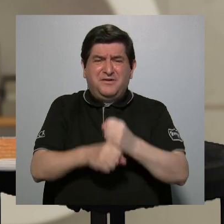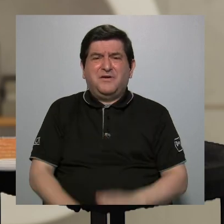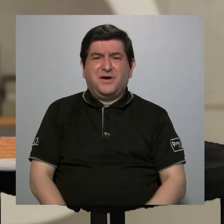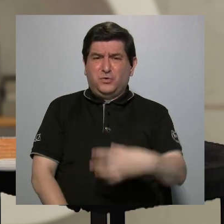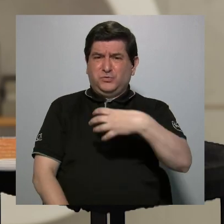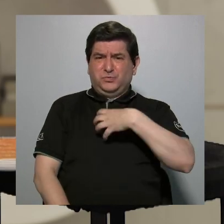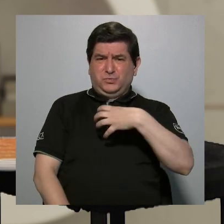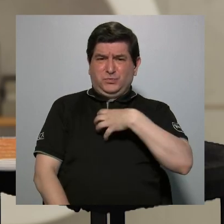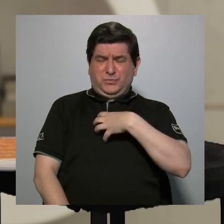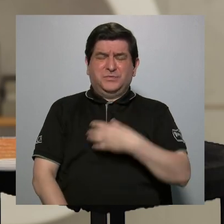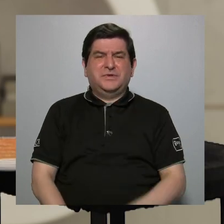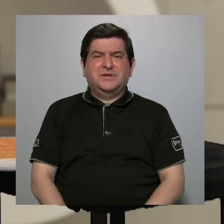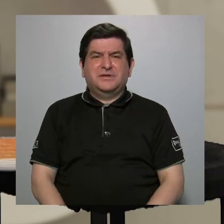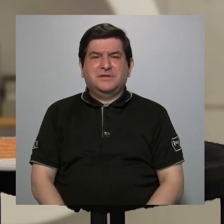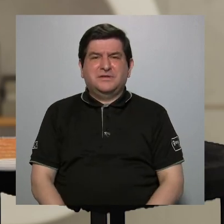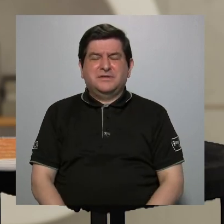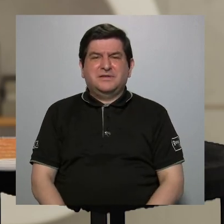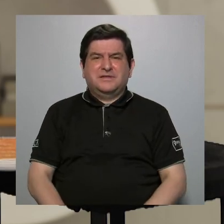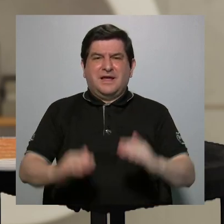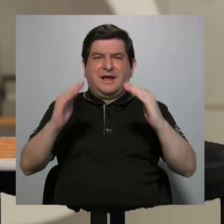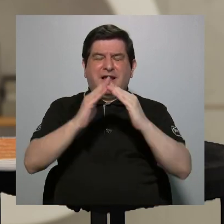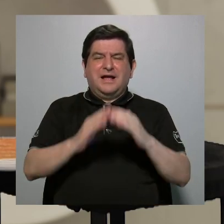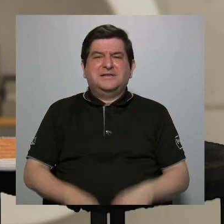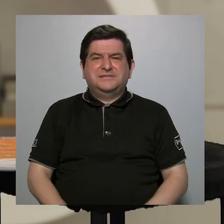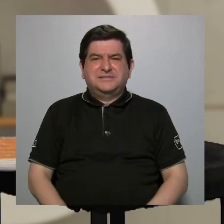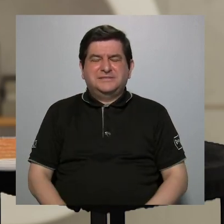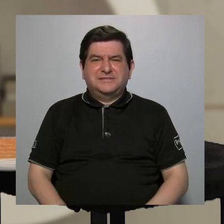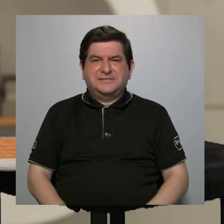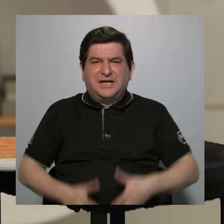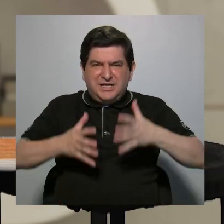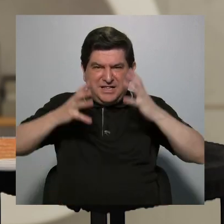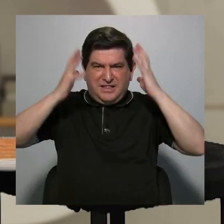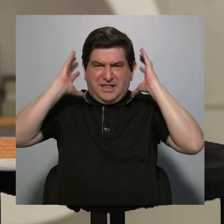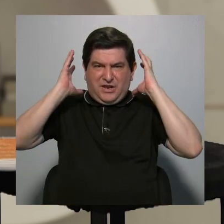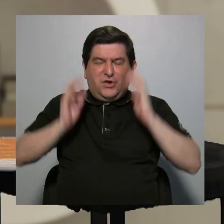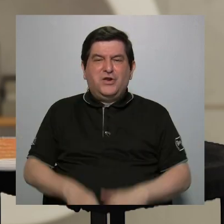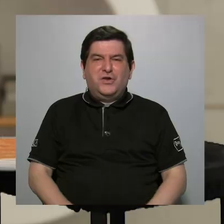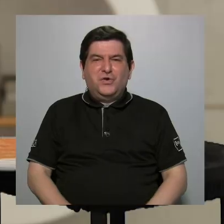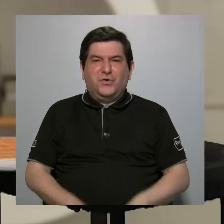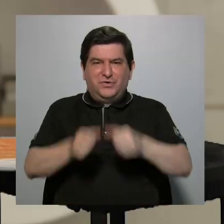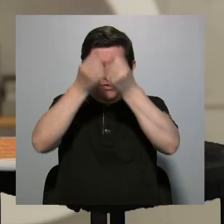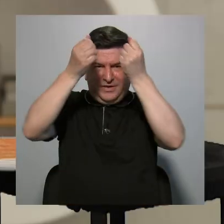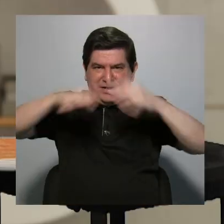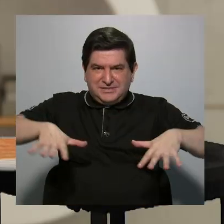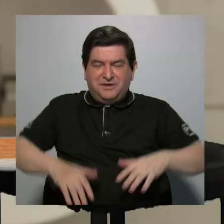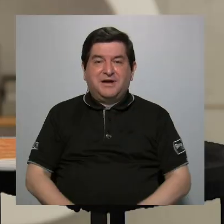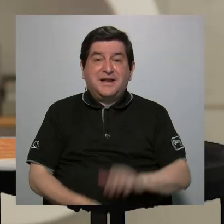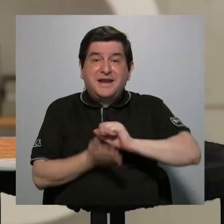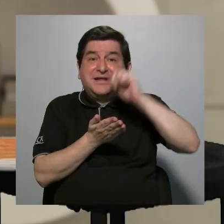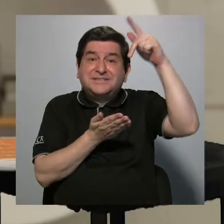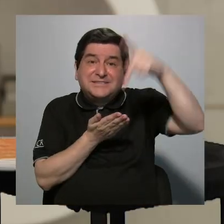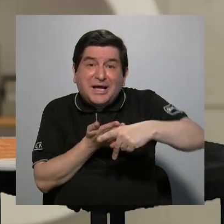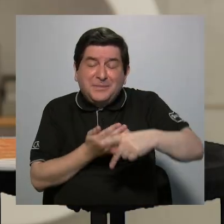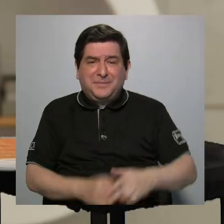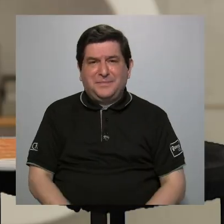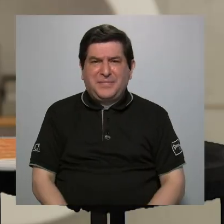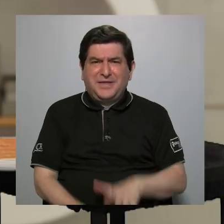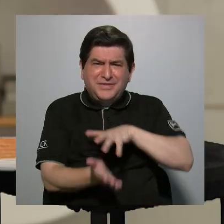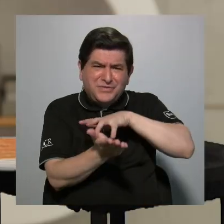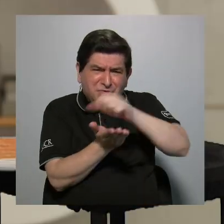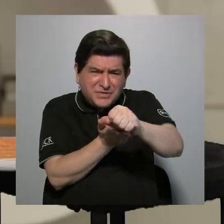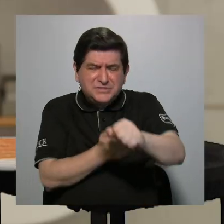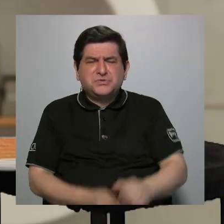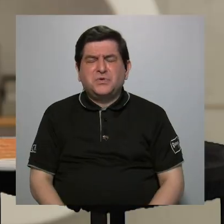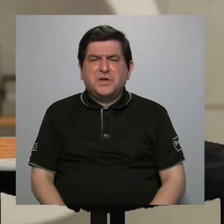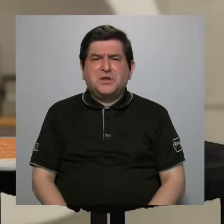patrimoniales. En la Casa de los Leones, en la Sabana, en fin, toda esta parte de San Pedro aquí que han votado para hacer